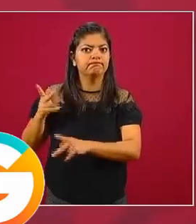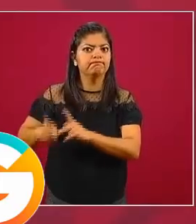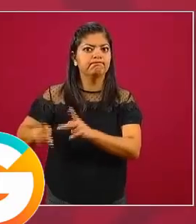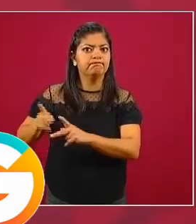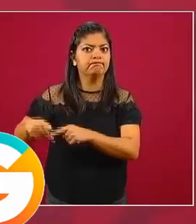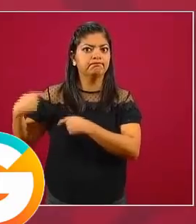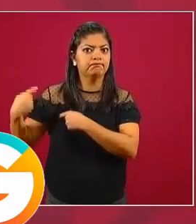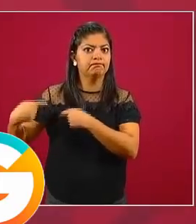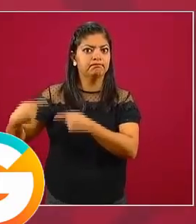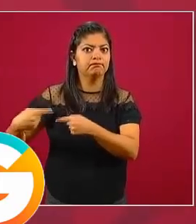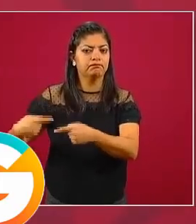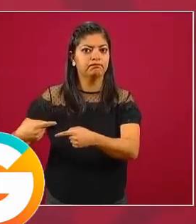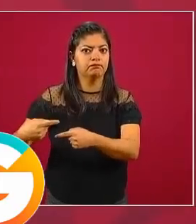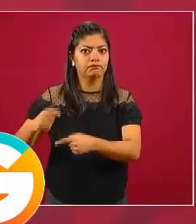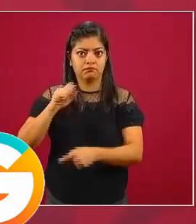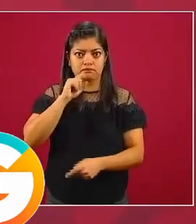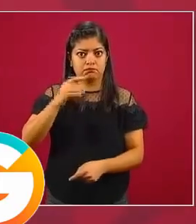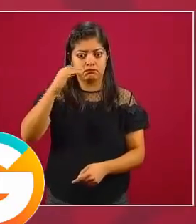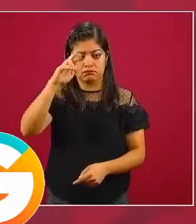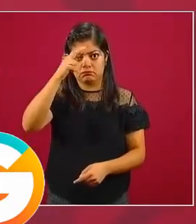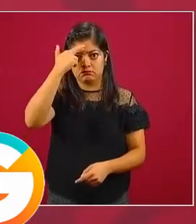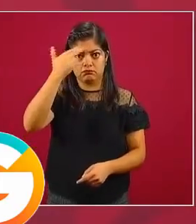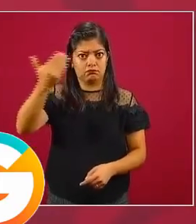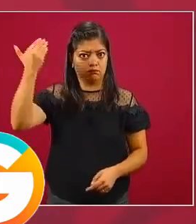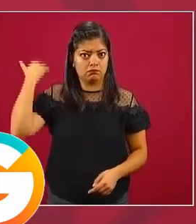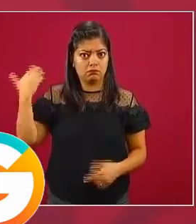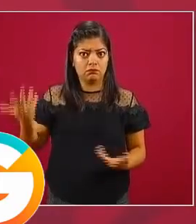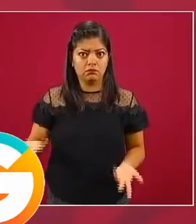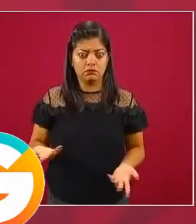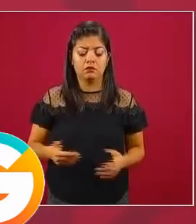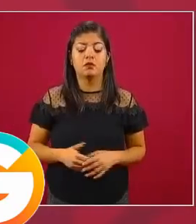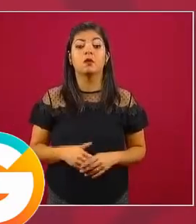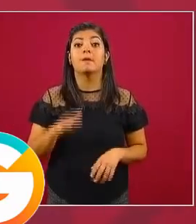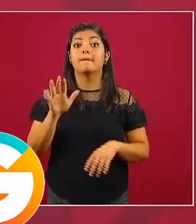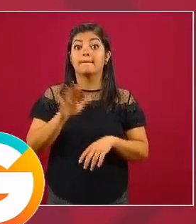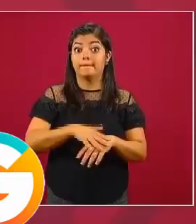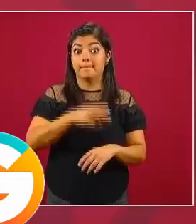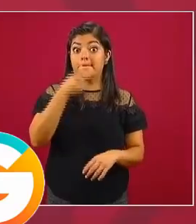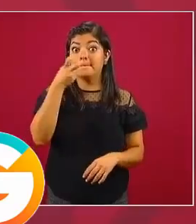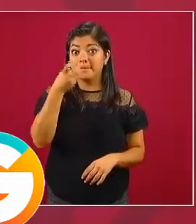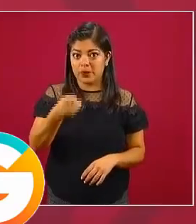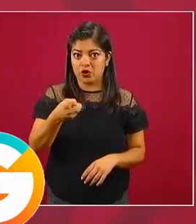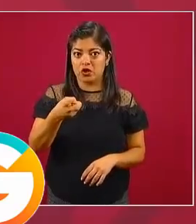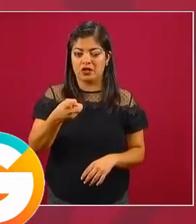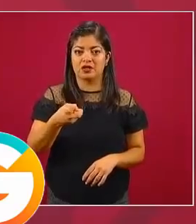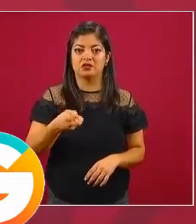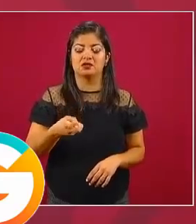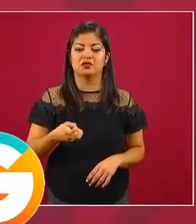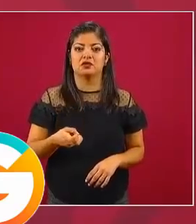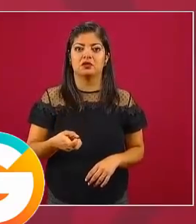lo que acontecía. Por eso